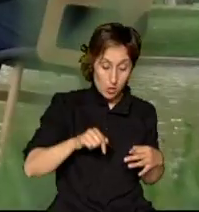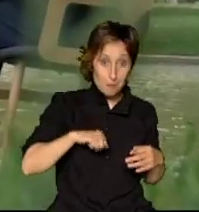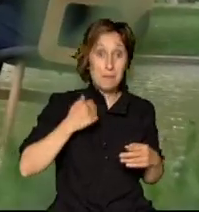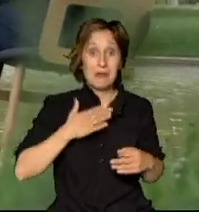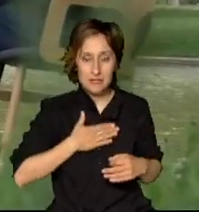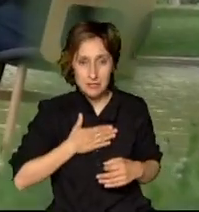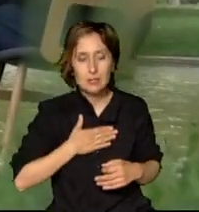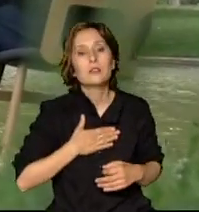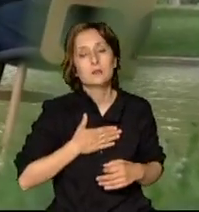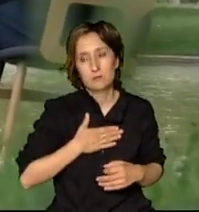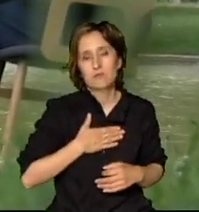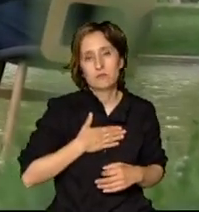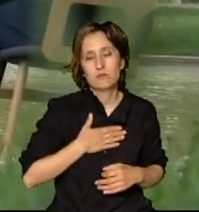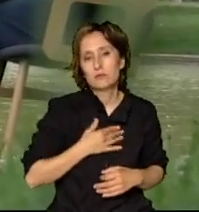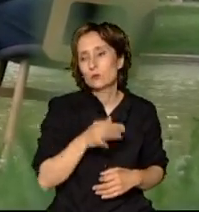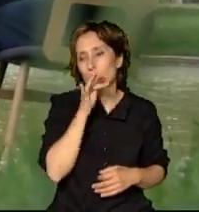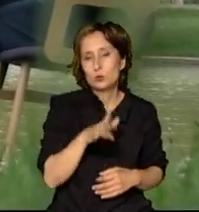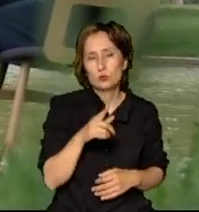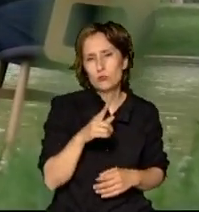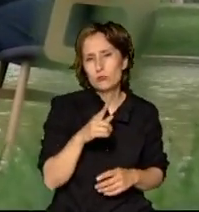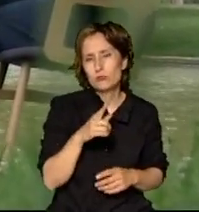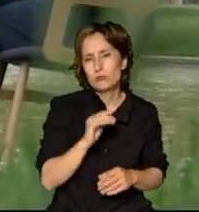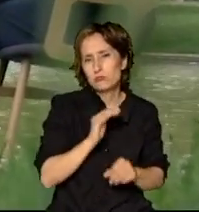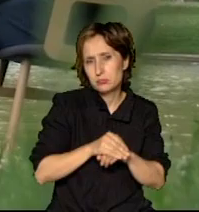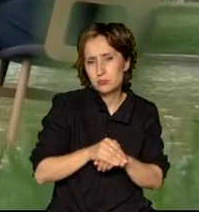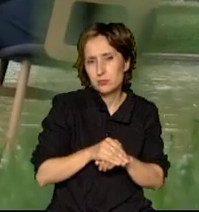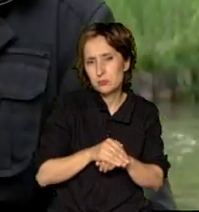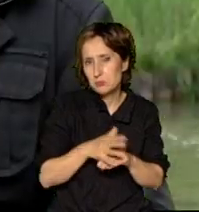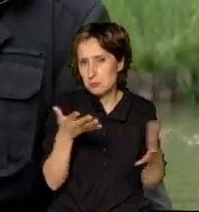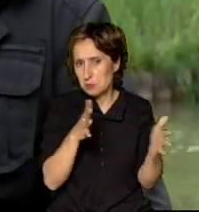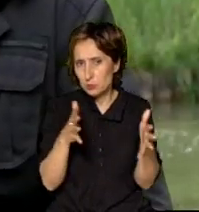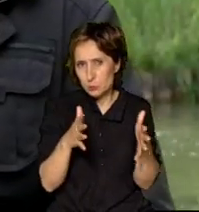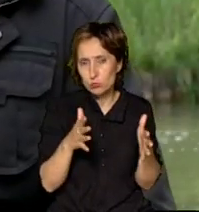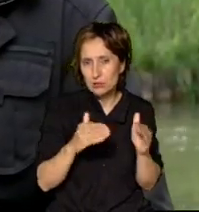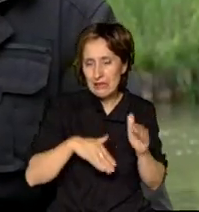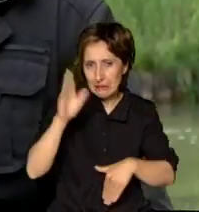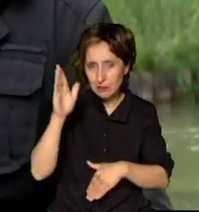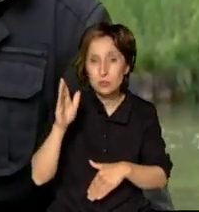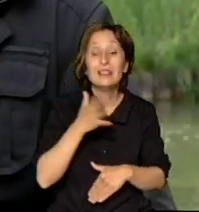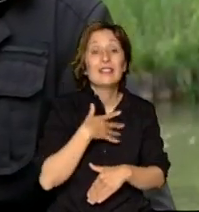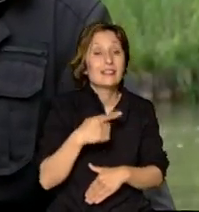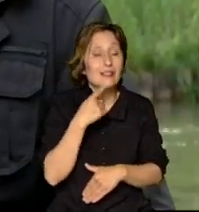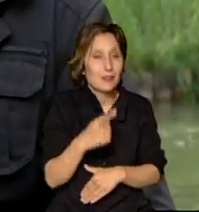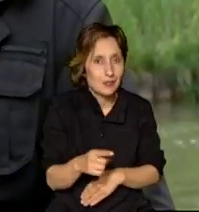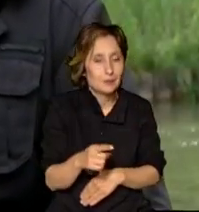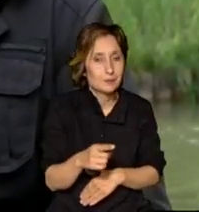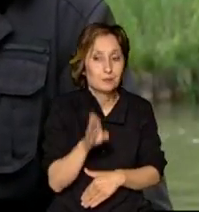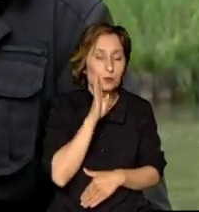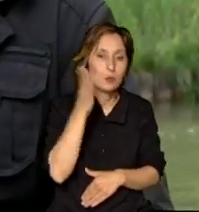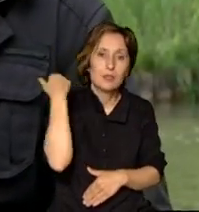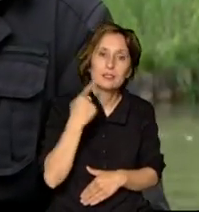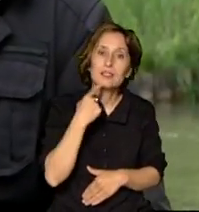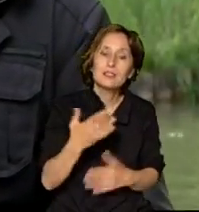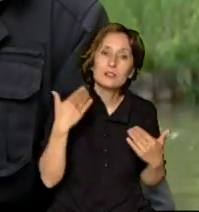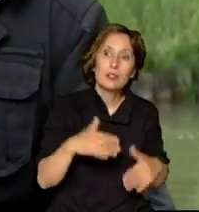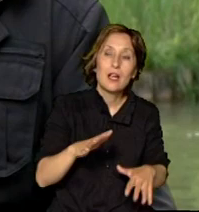mañana tienen una fiabilidad muy alta en promedio, es decir, eso no quiere decir, como indicaba antes, que a